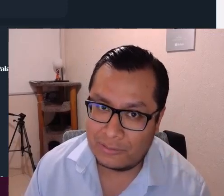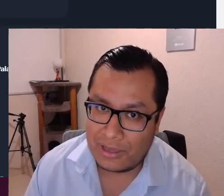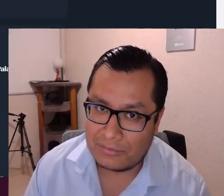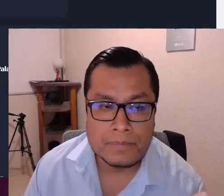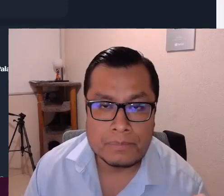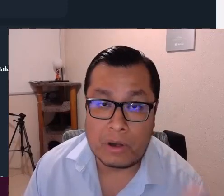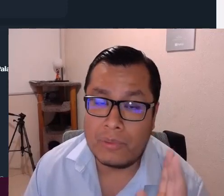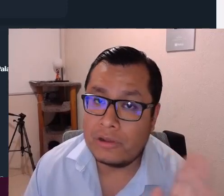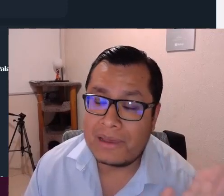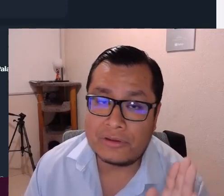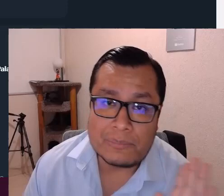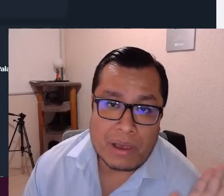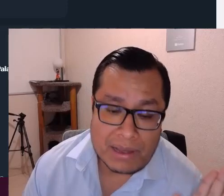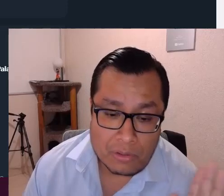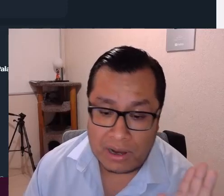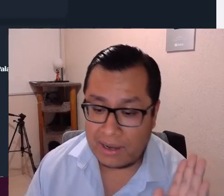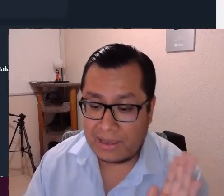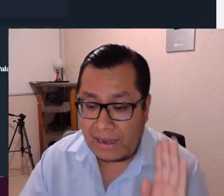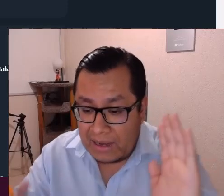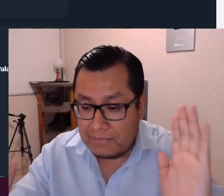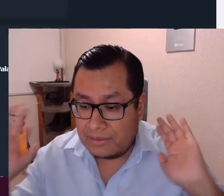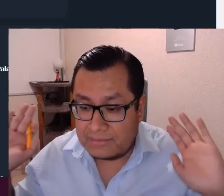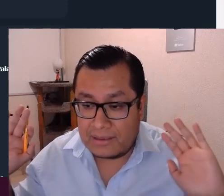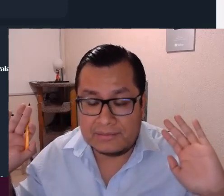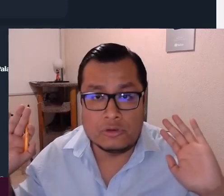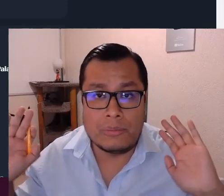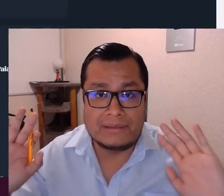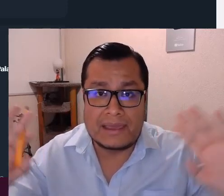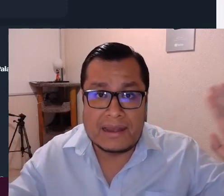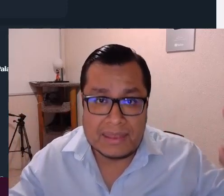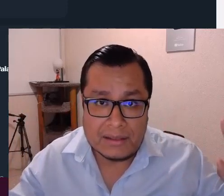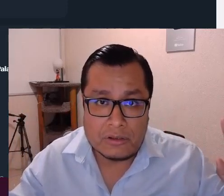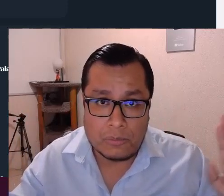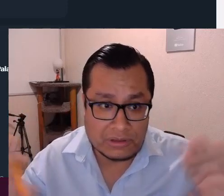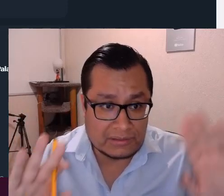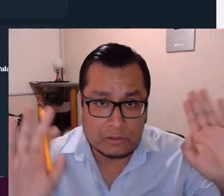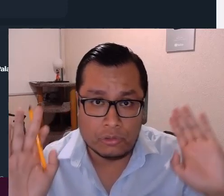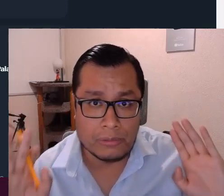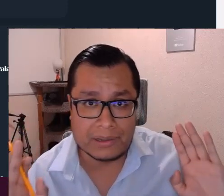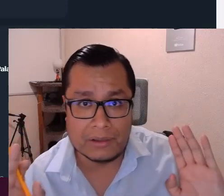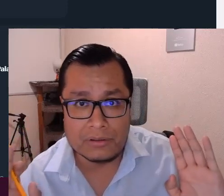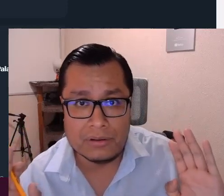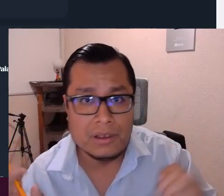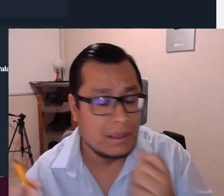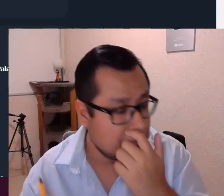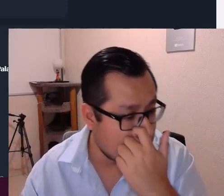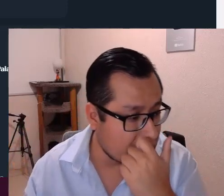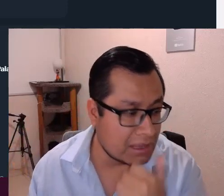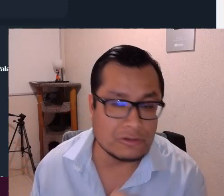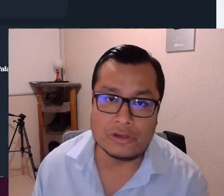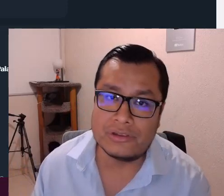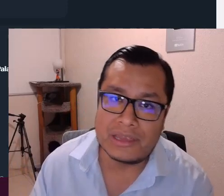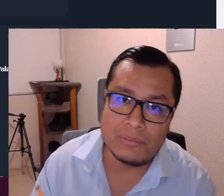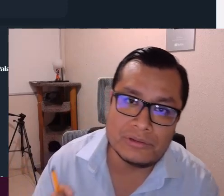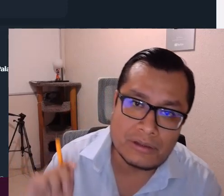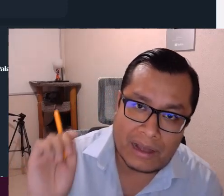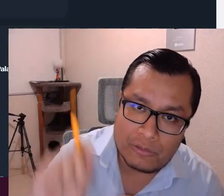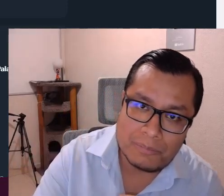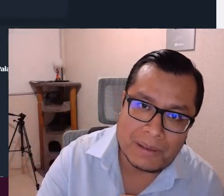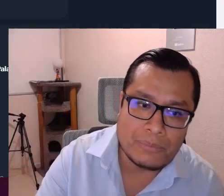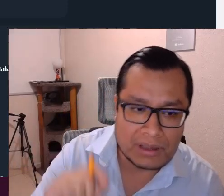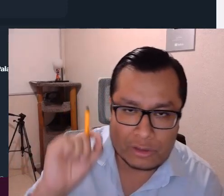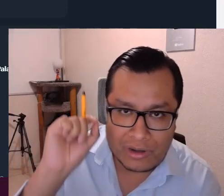se tuvo que haber gestionado Pero bueno maestros de Puebla Ojalá que realmente estén haciendo obras de calidad como dicen su gobernador pero también nosotros tenemos